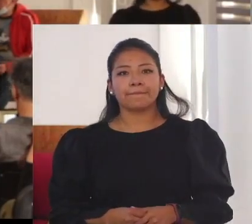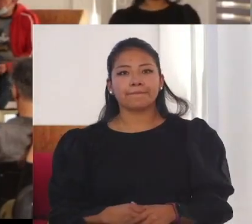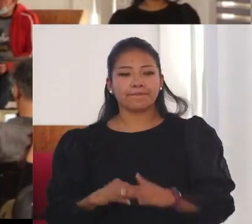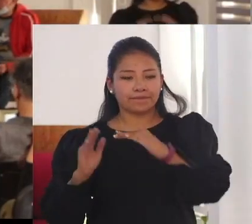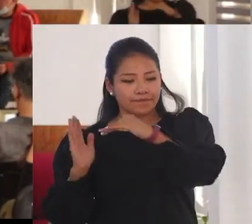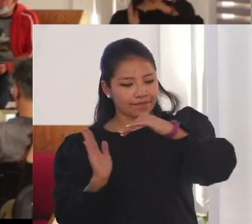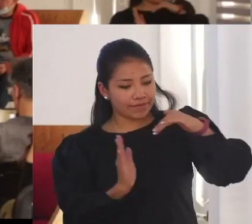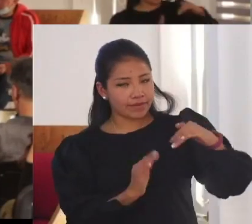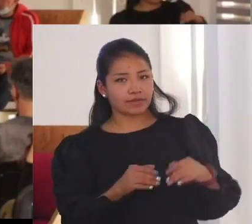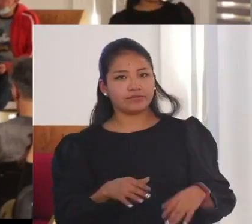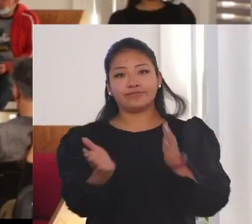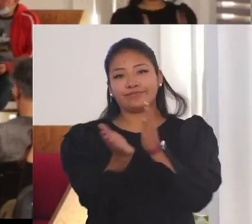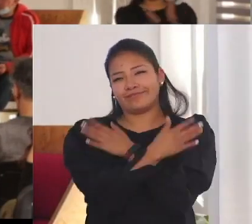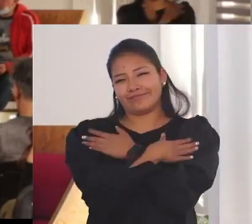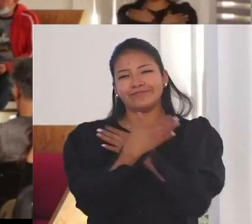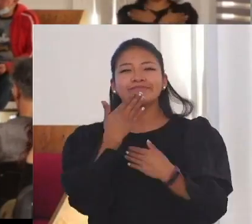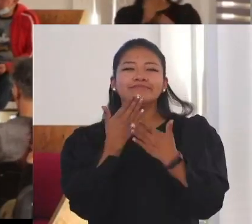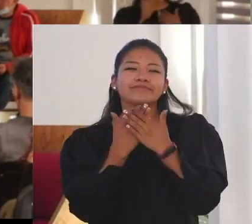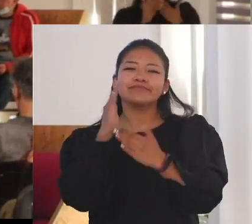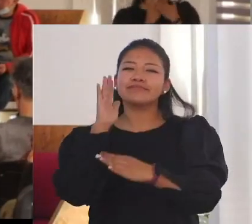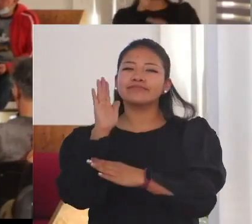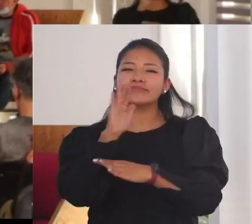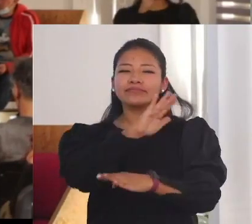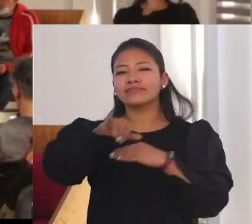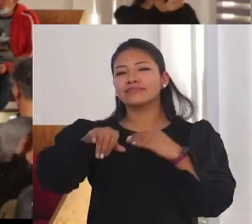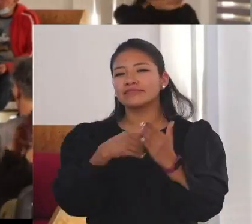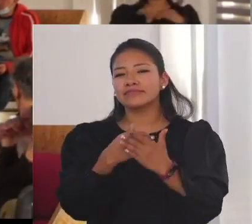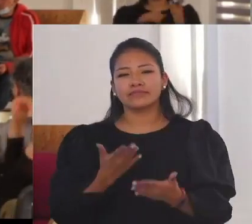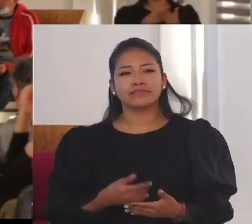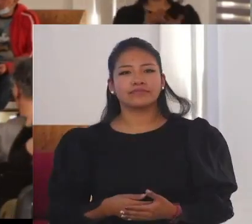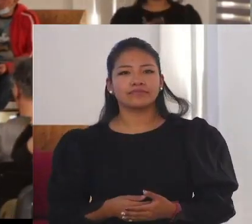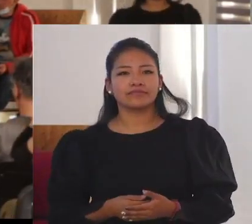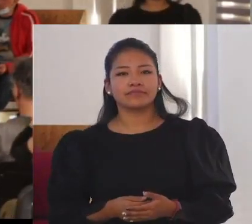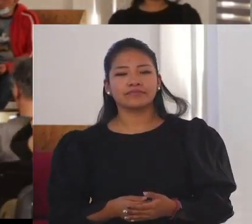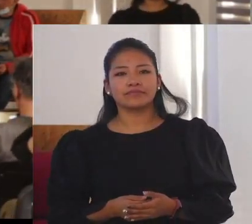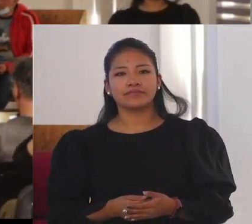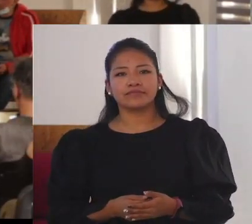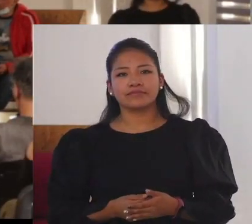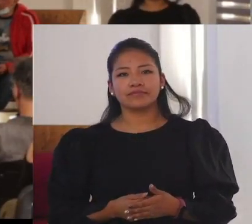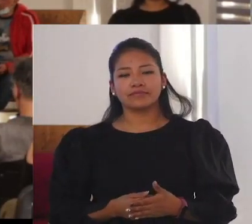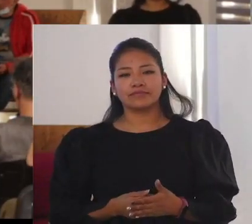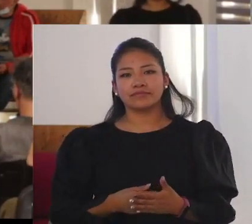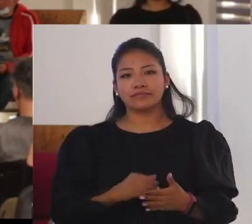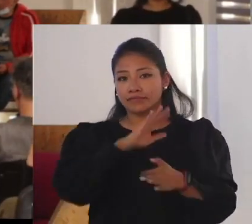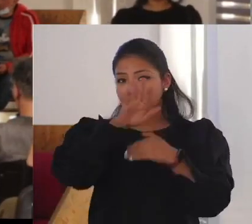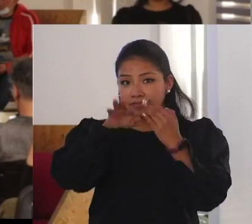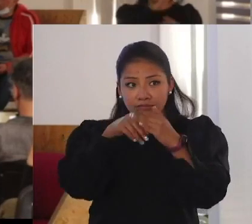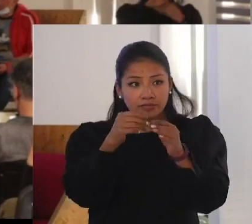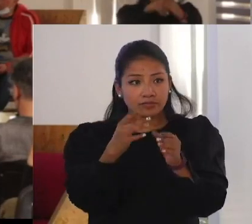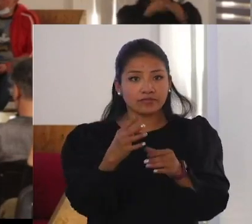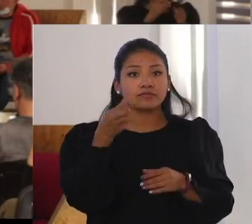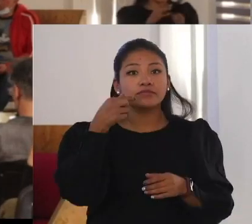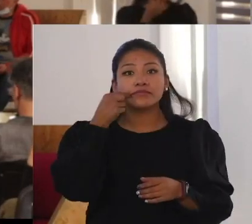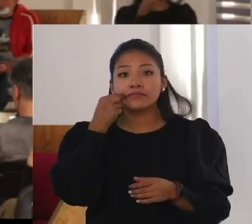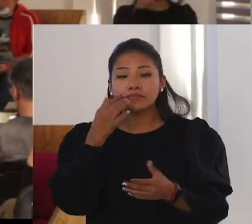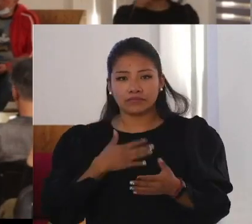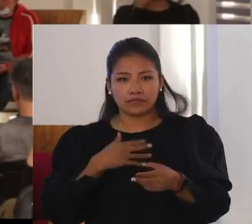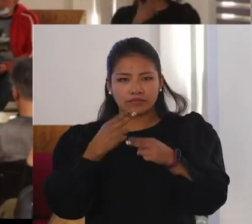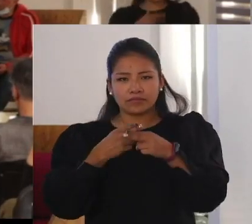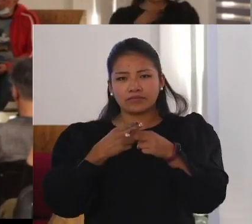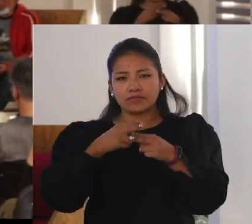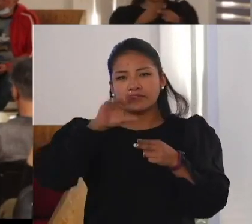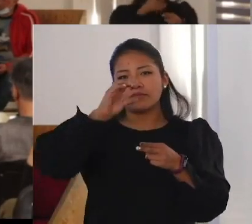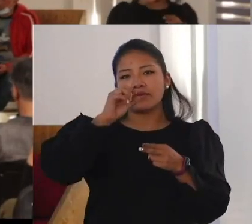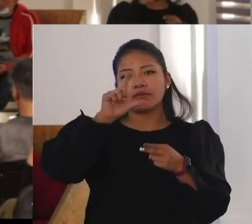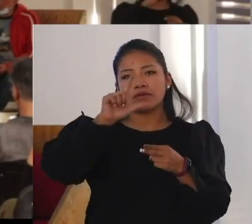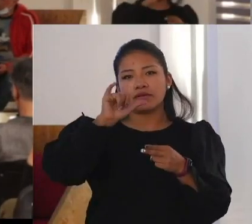Saludos y buenas tardes a todos a todos los presentes Mi nombre es Olivia surco